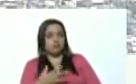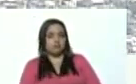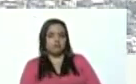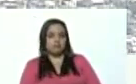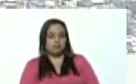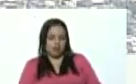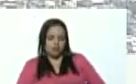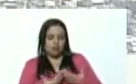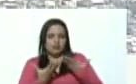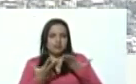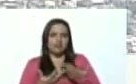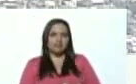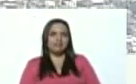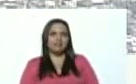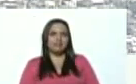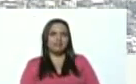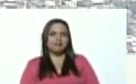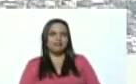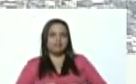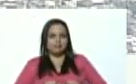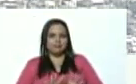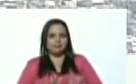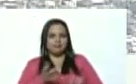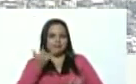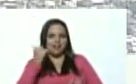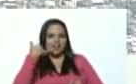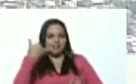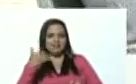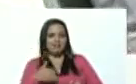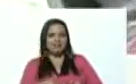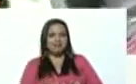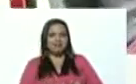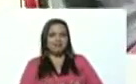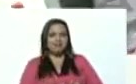estómago. Mira, una luz del estómago le sale al Potro.